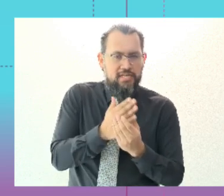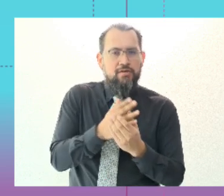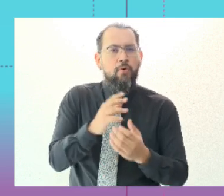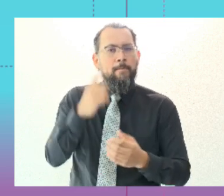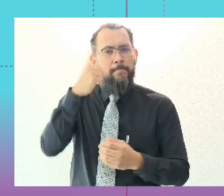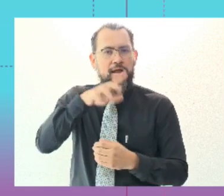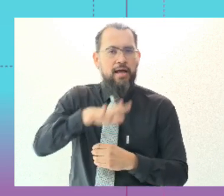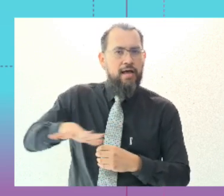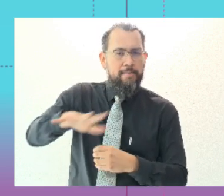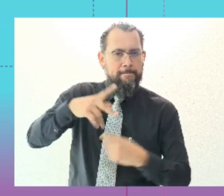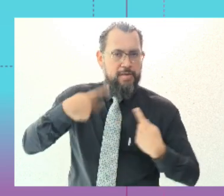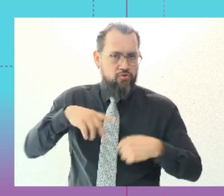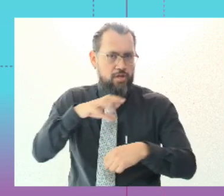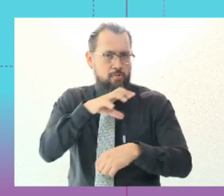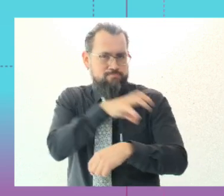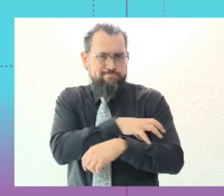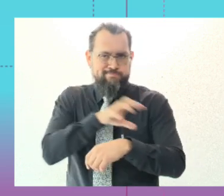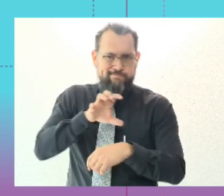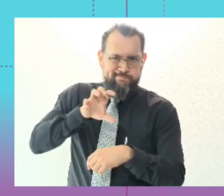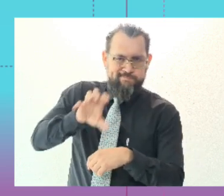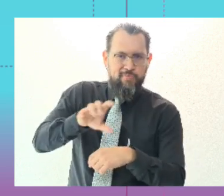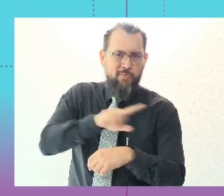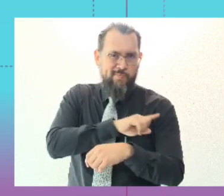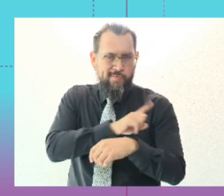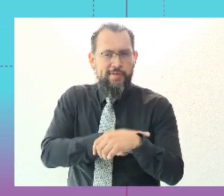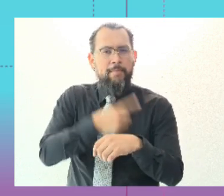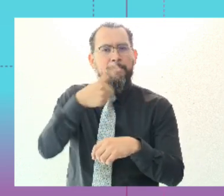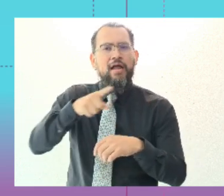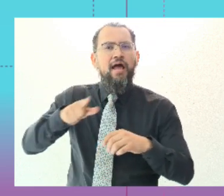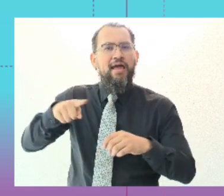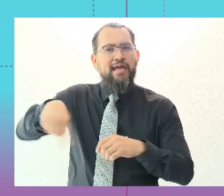Empoderamiento Social, fomentando la participación